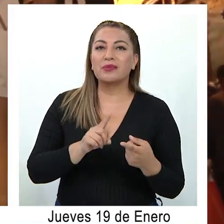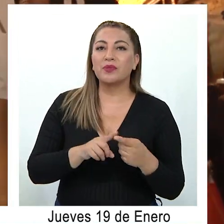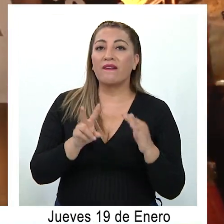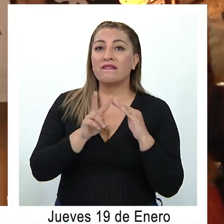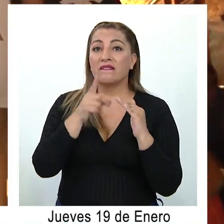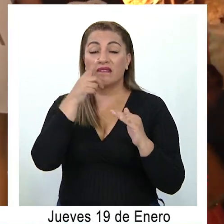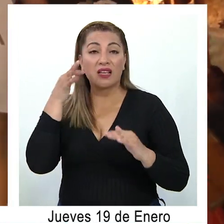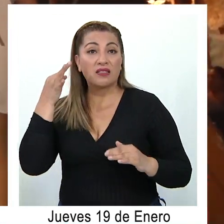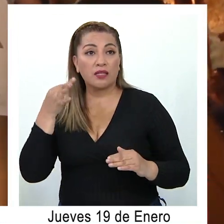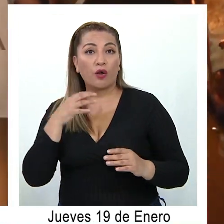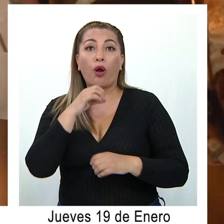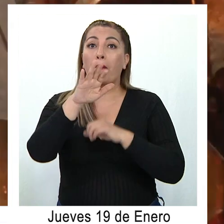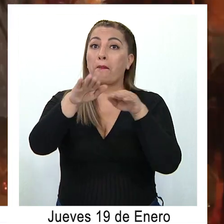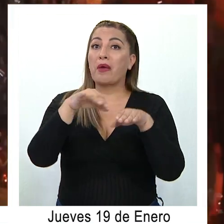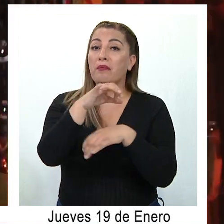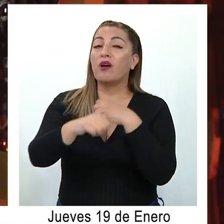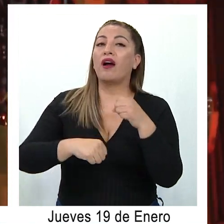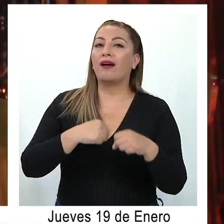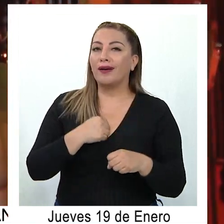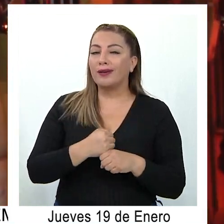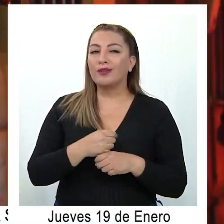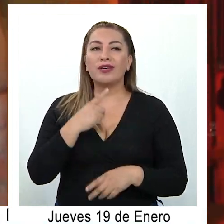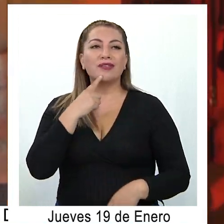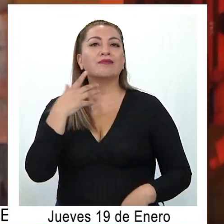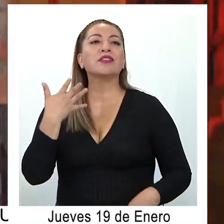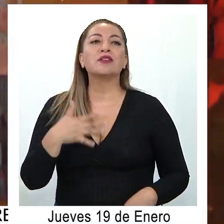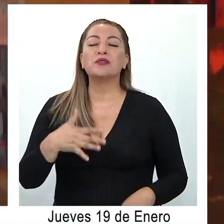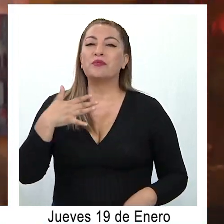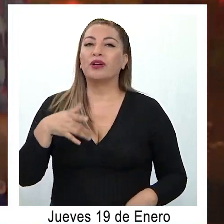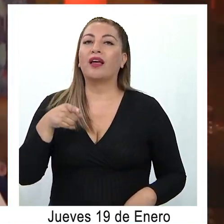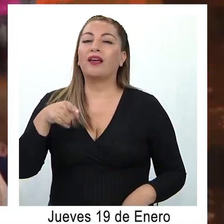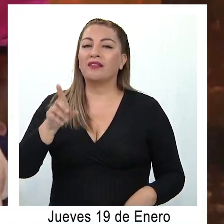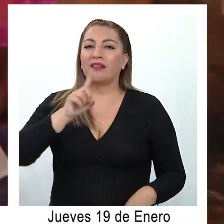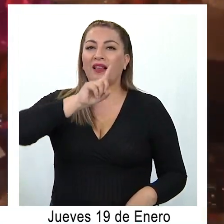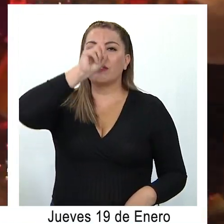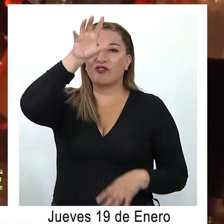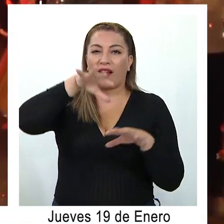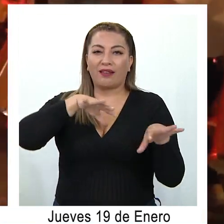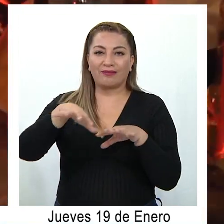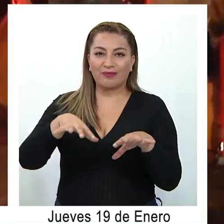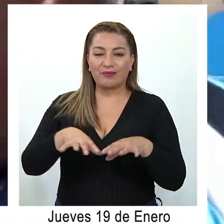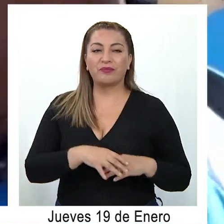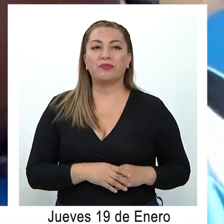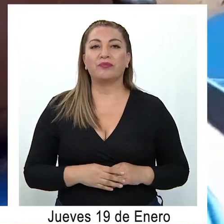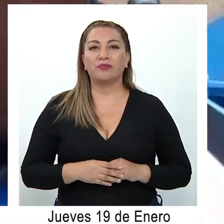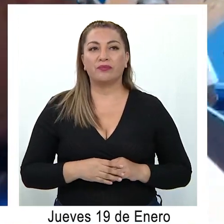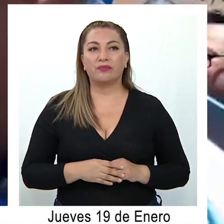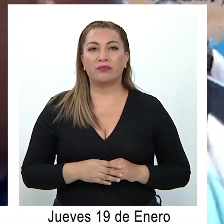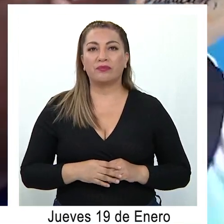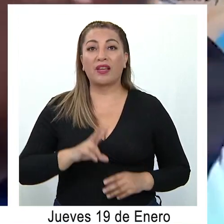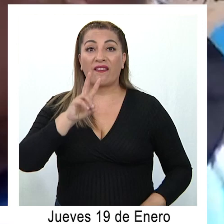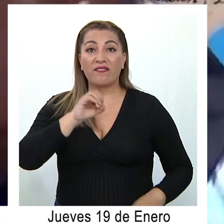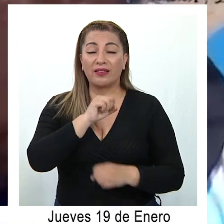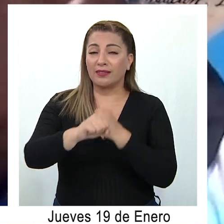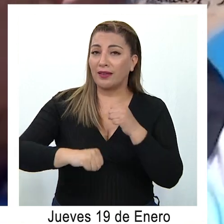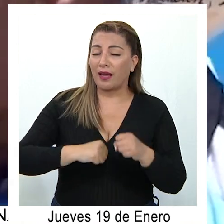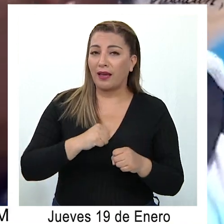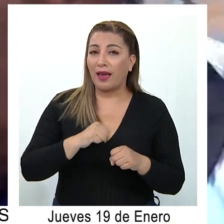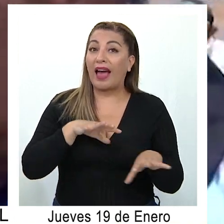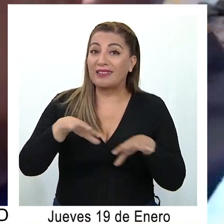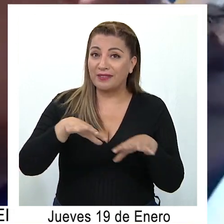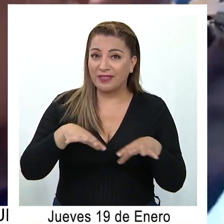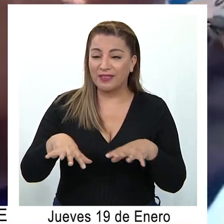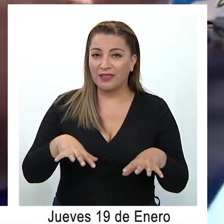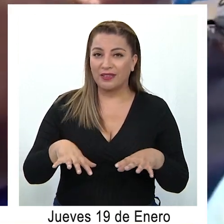los vecinos que como cada año son parte importante de este tradicional evento. Tenemos 20 actividades que vamos